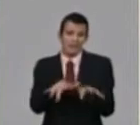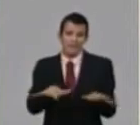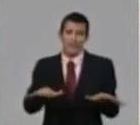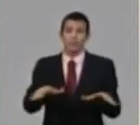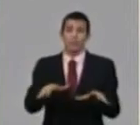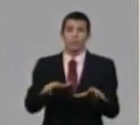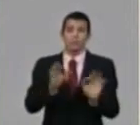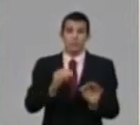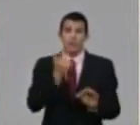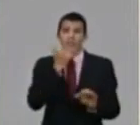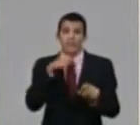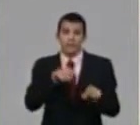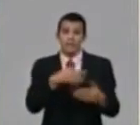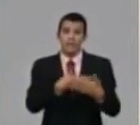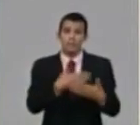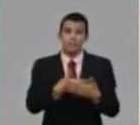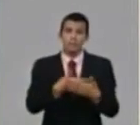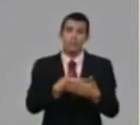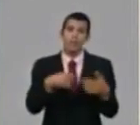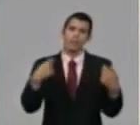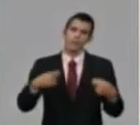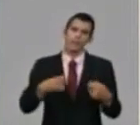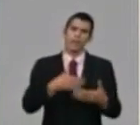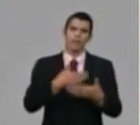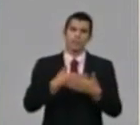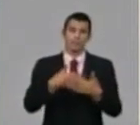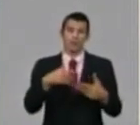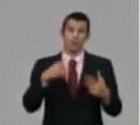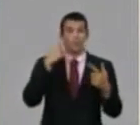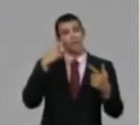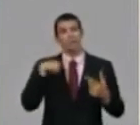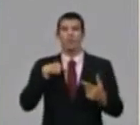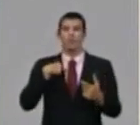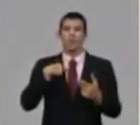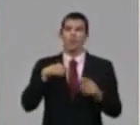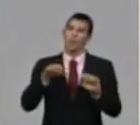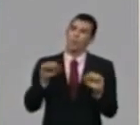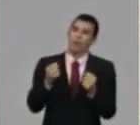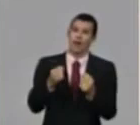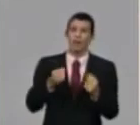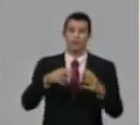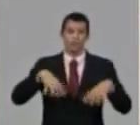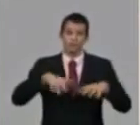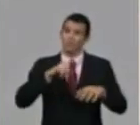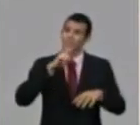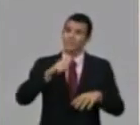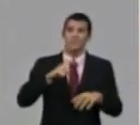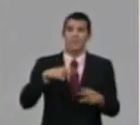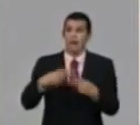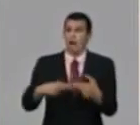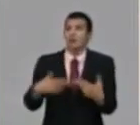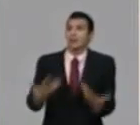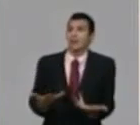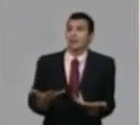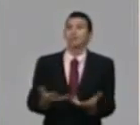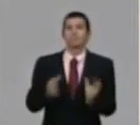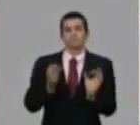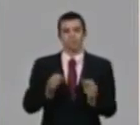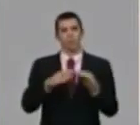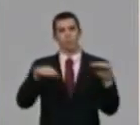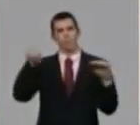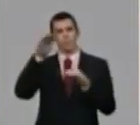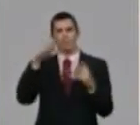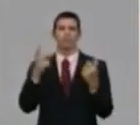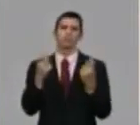COVID-19. Esto, se acercan las entidades a la Oficina de Administración Tributaria sin trámites en las formalidades que normalmente están establecidas y solicitan la